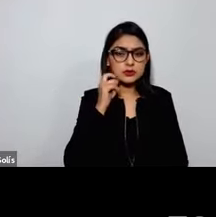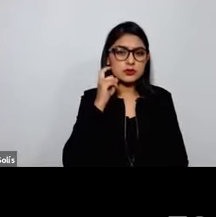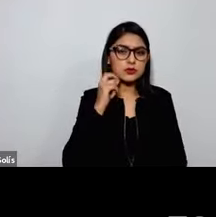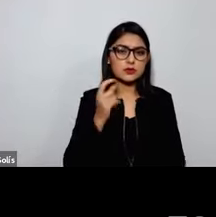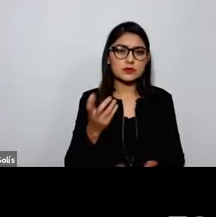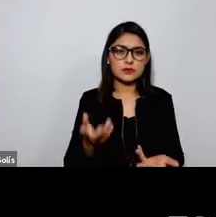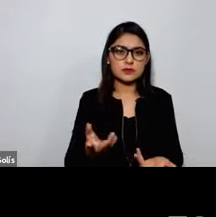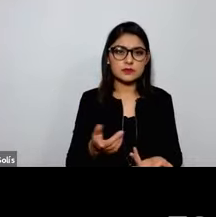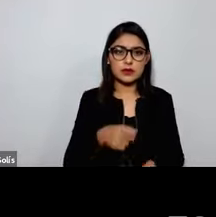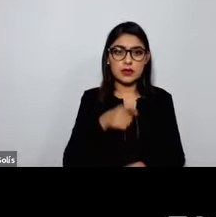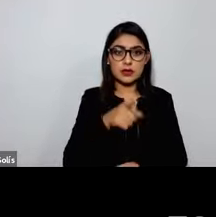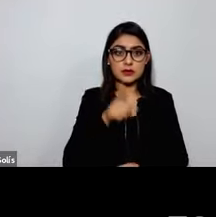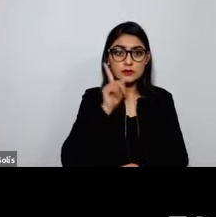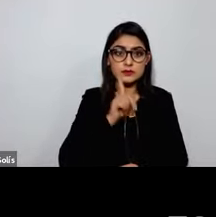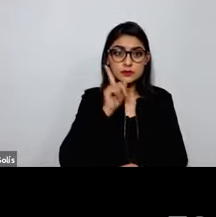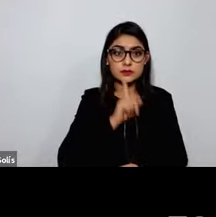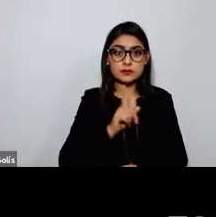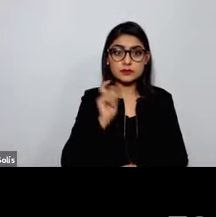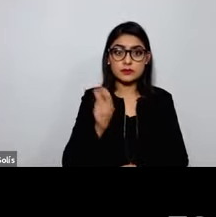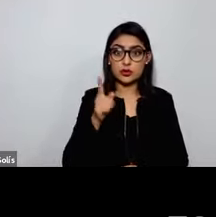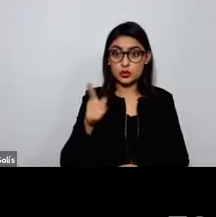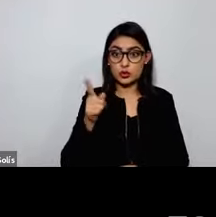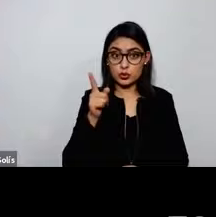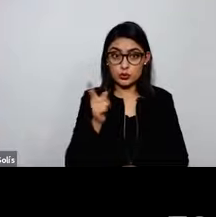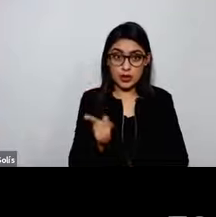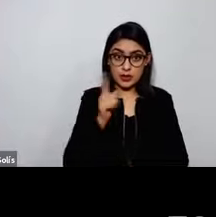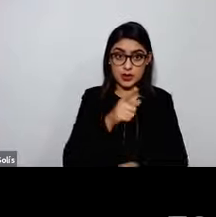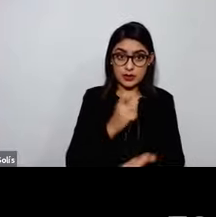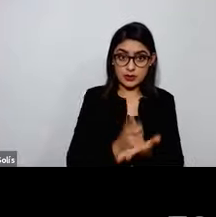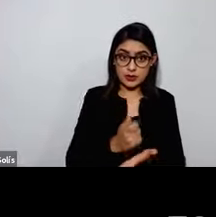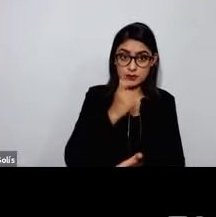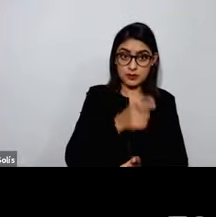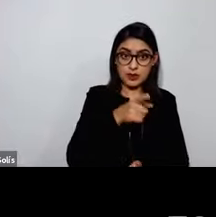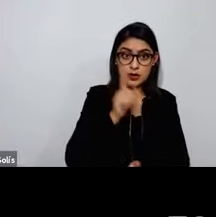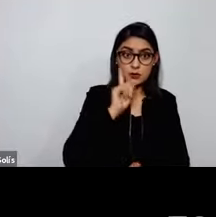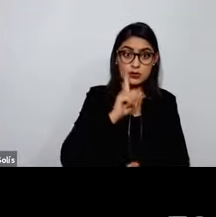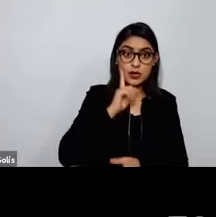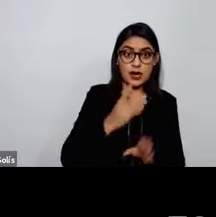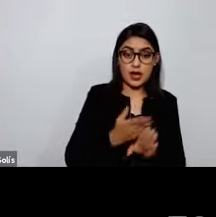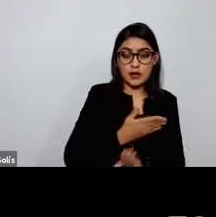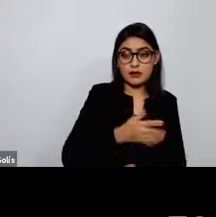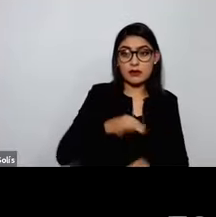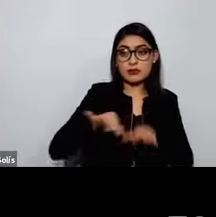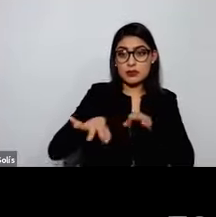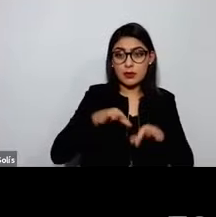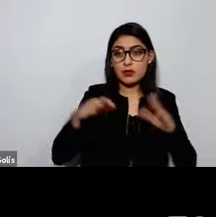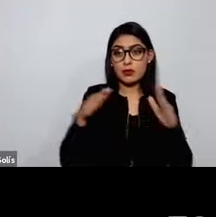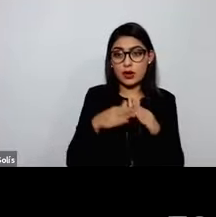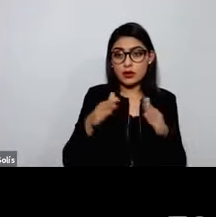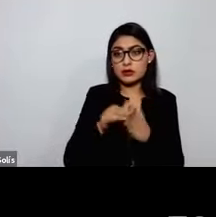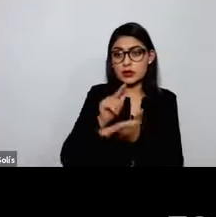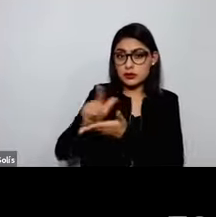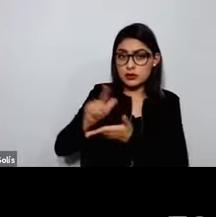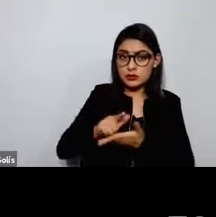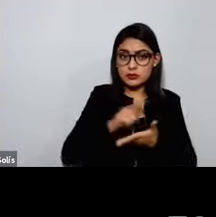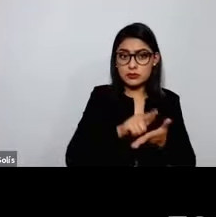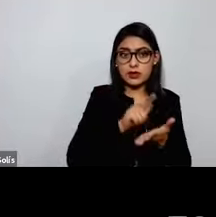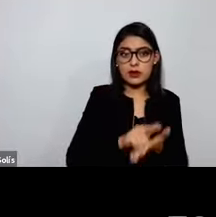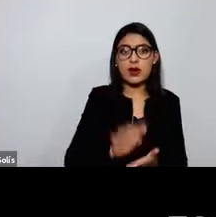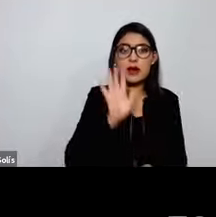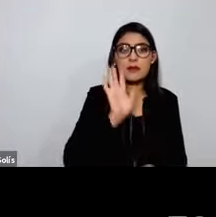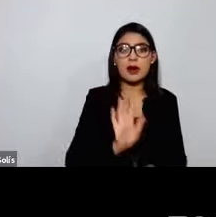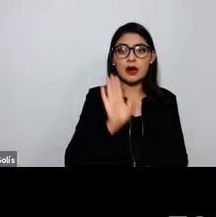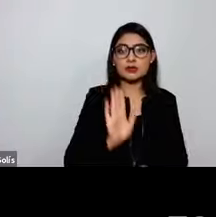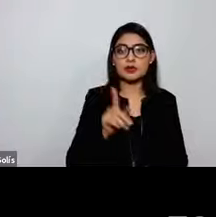ella una compensación por el trabajo doméstico que realizó, pues en realidad la están tratando como